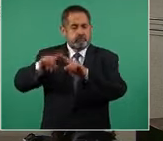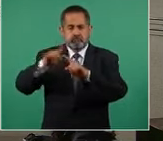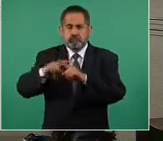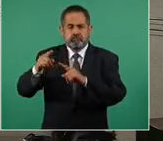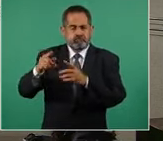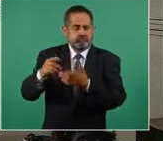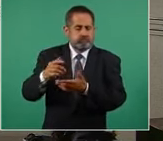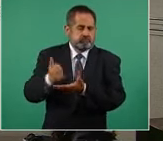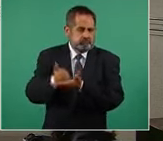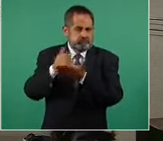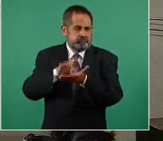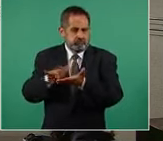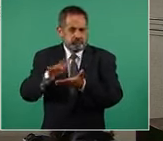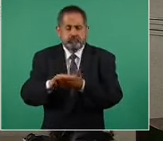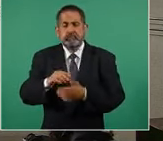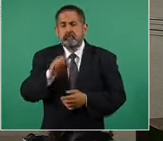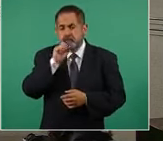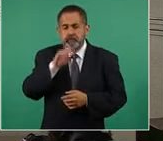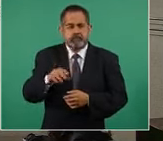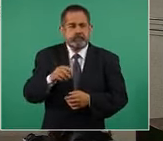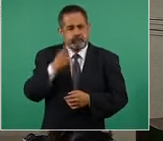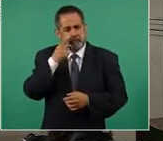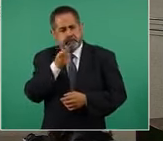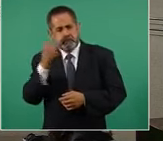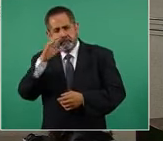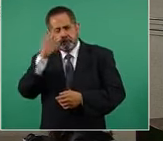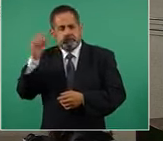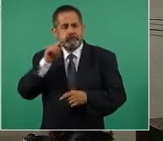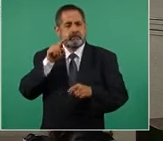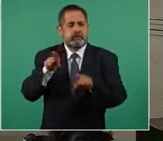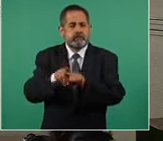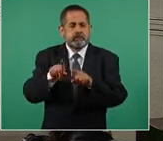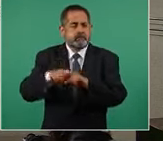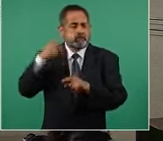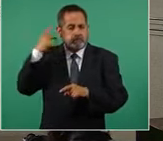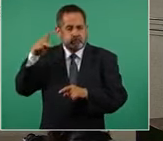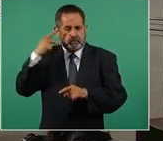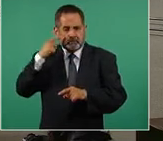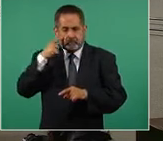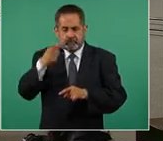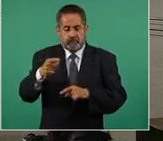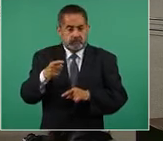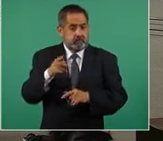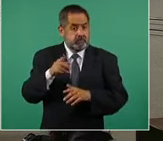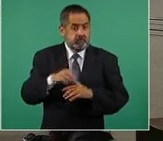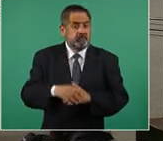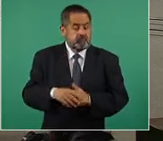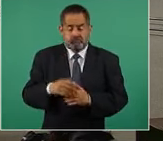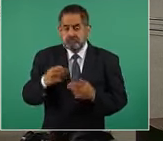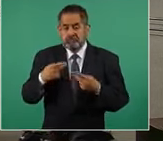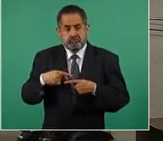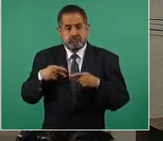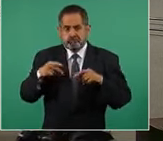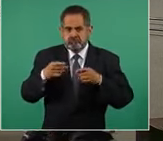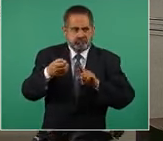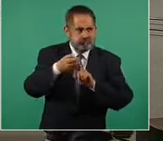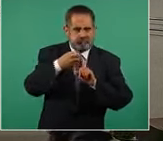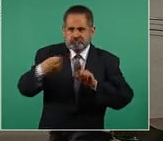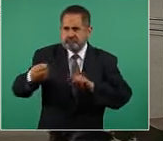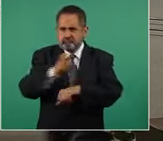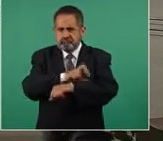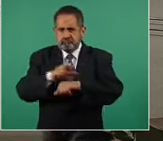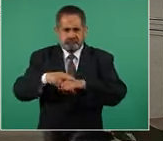participaron, así como también tenemos ahí unas fotografías de Puebla. Hubo una gran coordinación, una